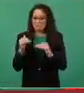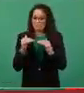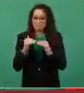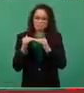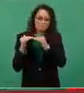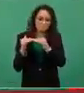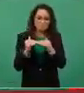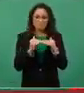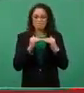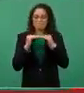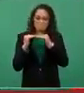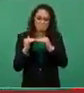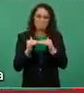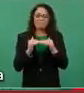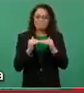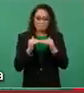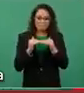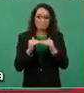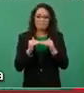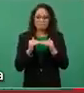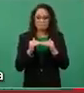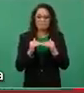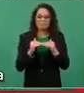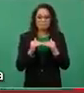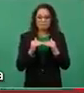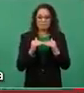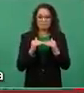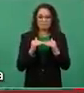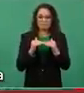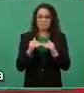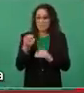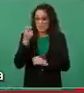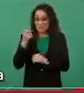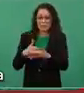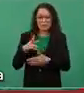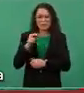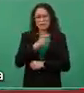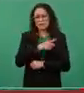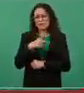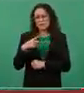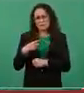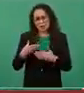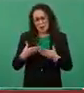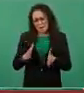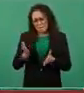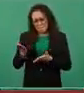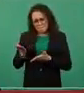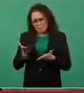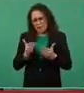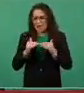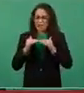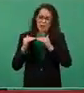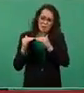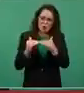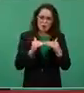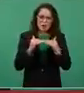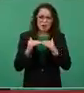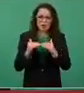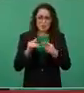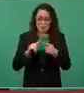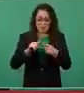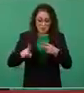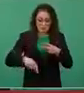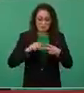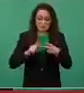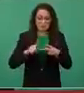porque no se debe de obstaculizar la democracia. Y segundo, no se debe